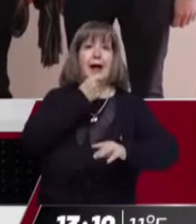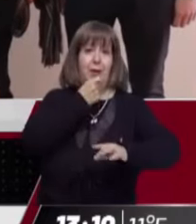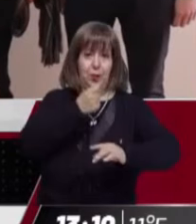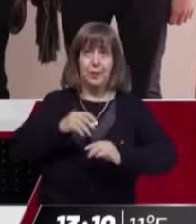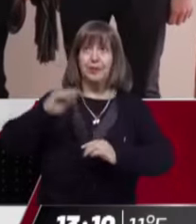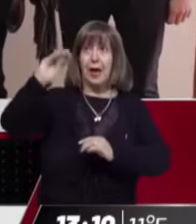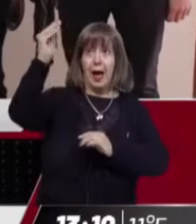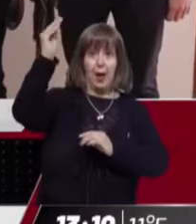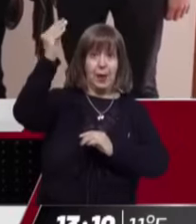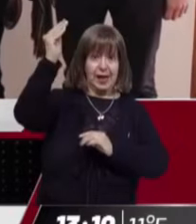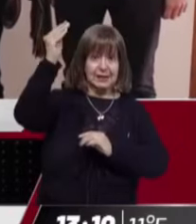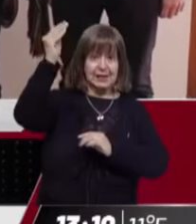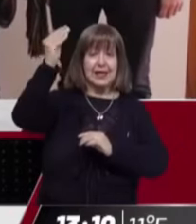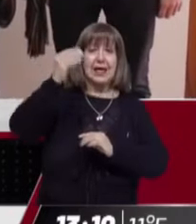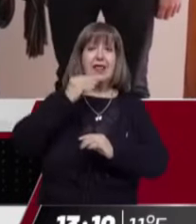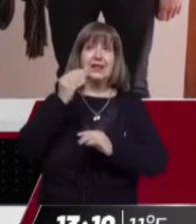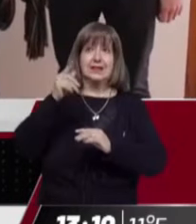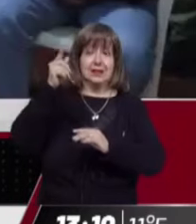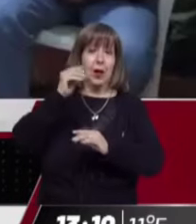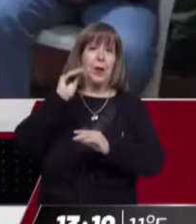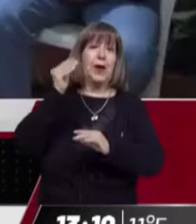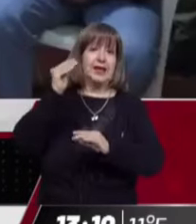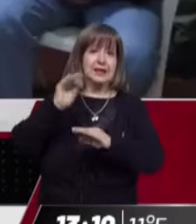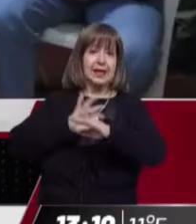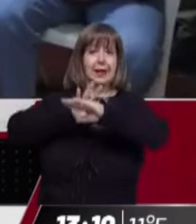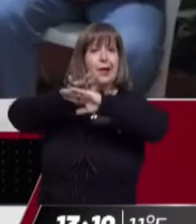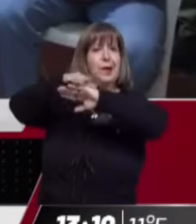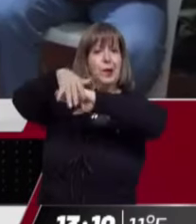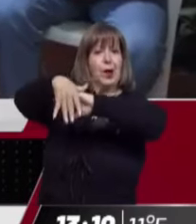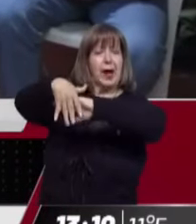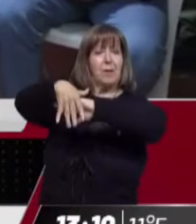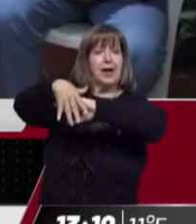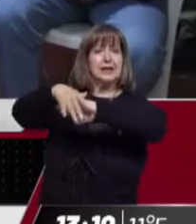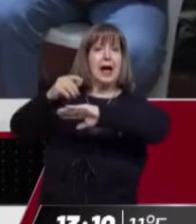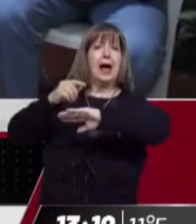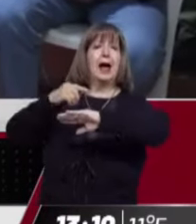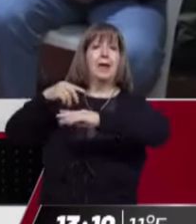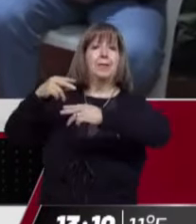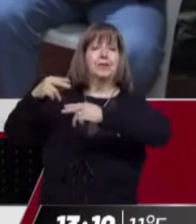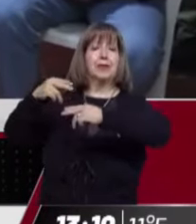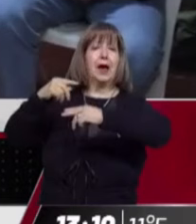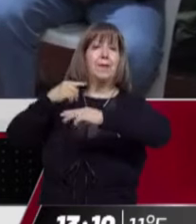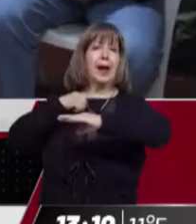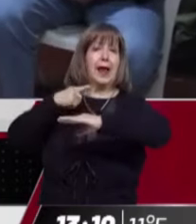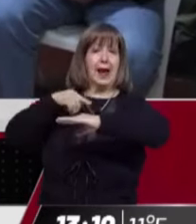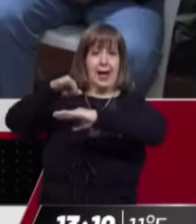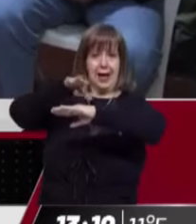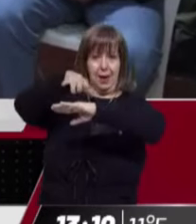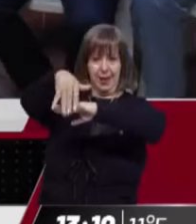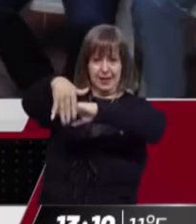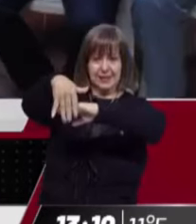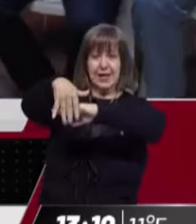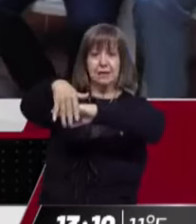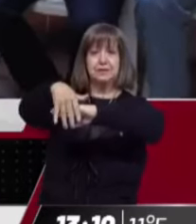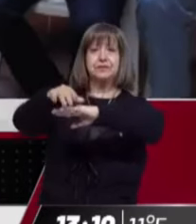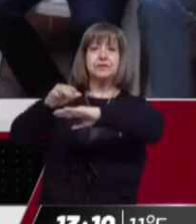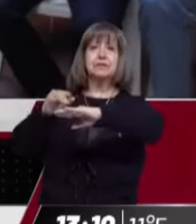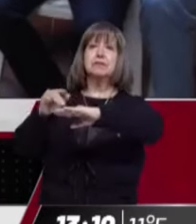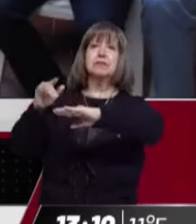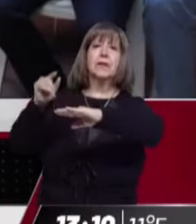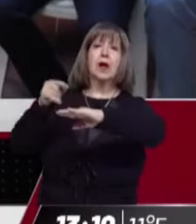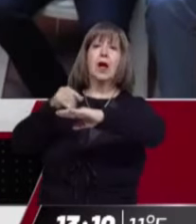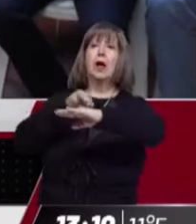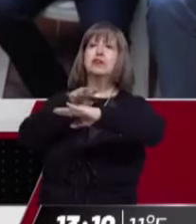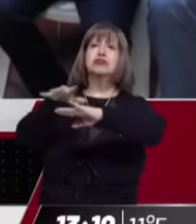yo lo que voy a hacer es una represa sobre el Paraná, voy a desarrollar un área bajo riego en la zona del Mato Grosso,